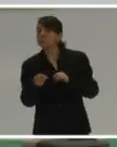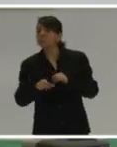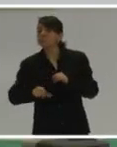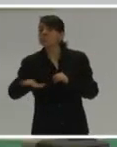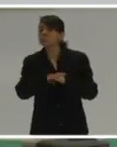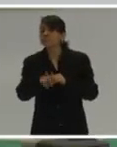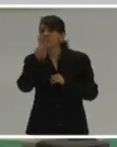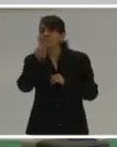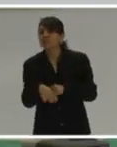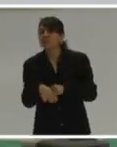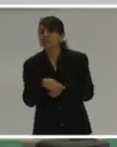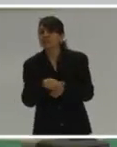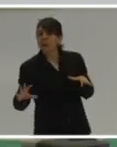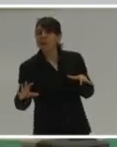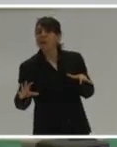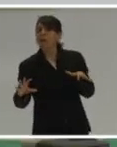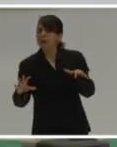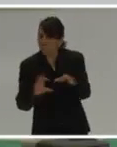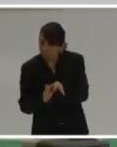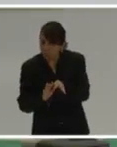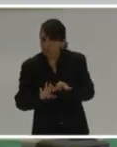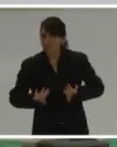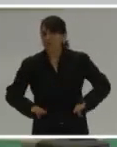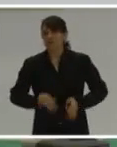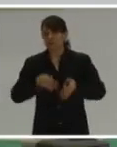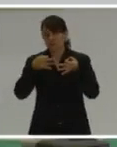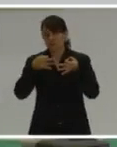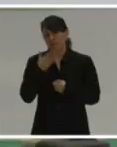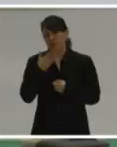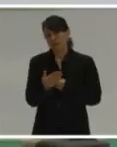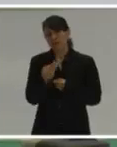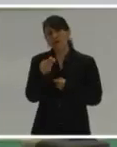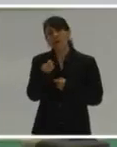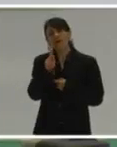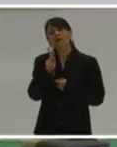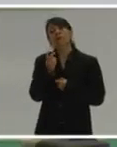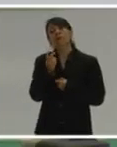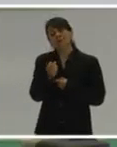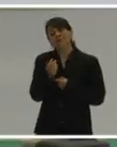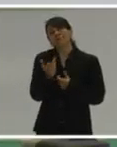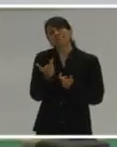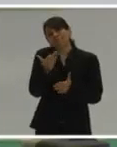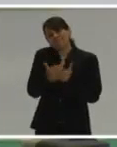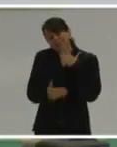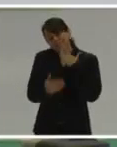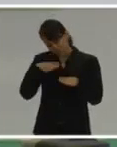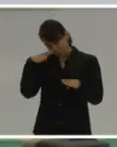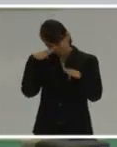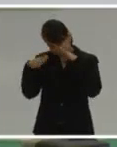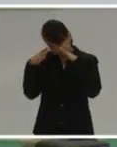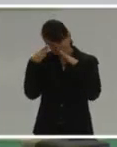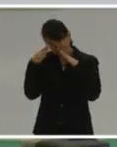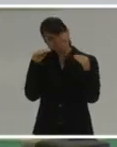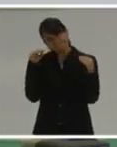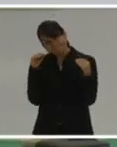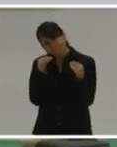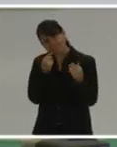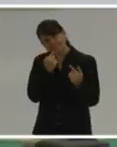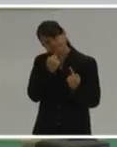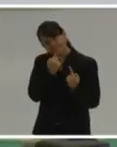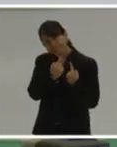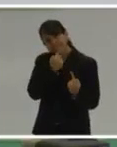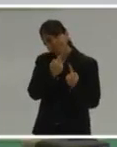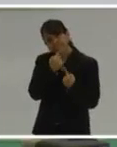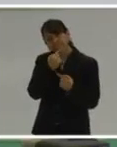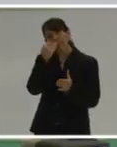Entonces, esto lleva a una reflexión y a un debate de cómo balancear entre lo que es la cultura